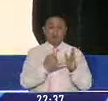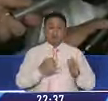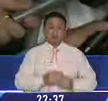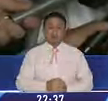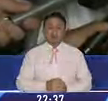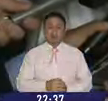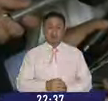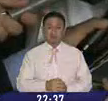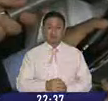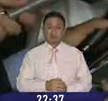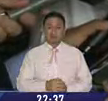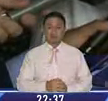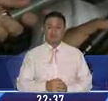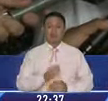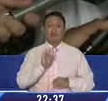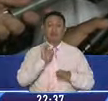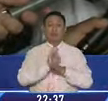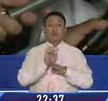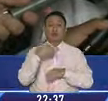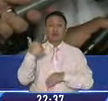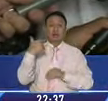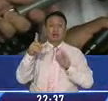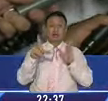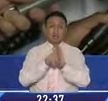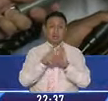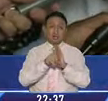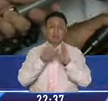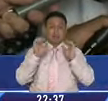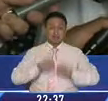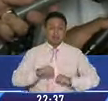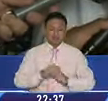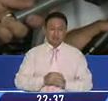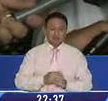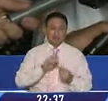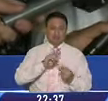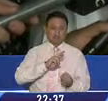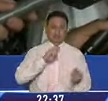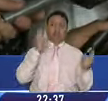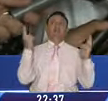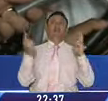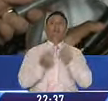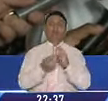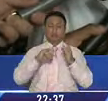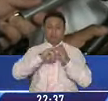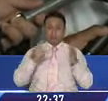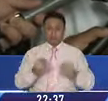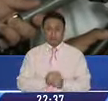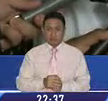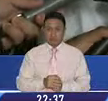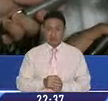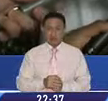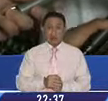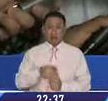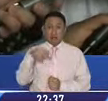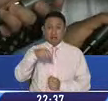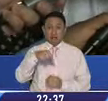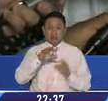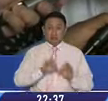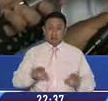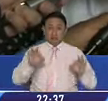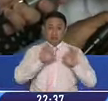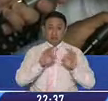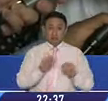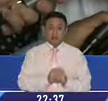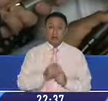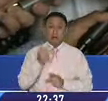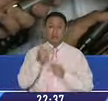audiovisual. El país cuenta con una ley que le va a permitir la transformación digital, que a veces pareciera ser cosa menos. Pero la transformación digital es todos los